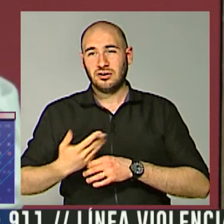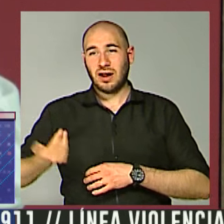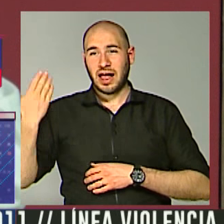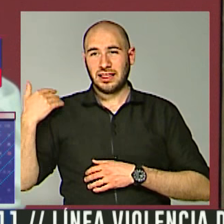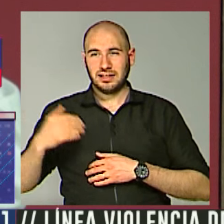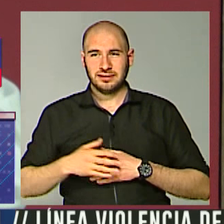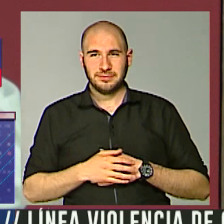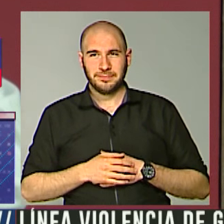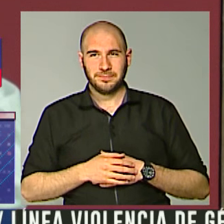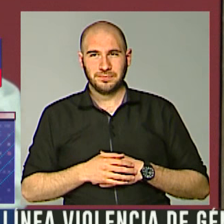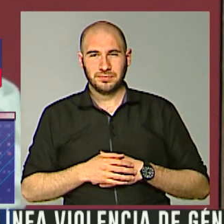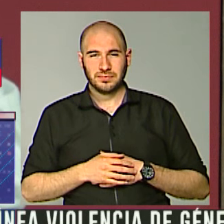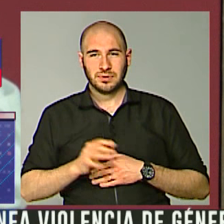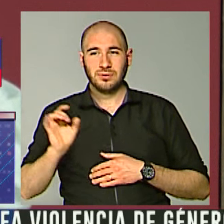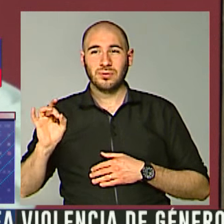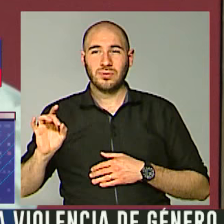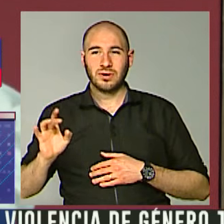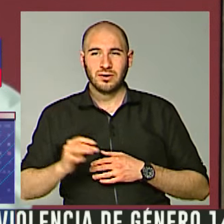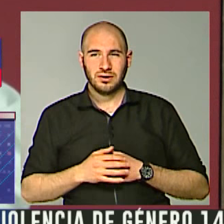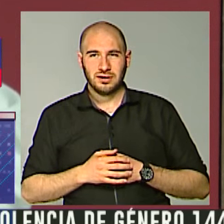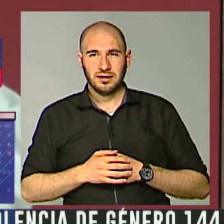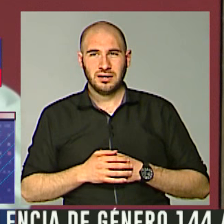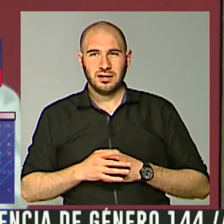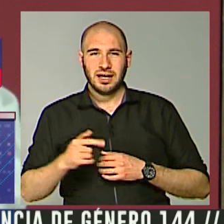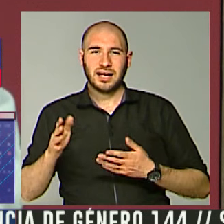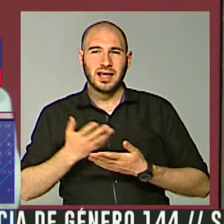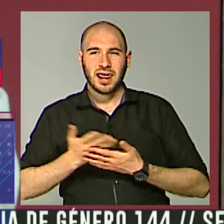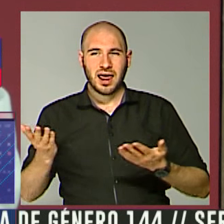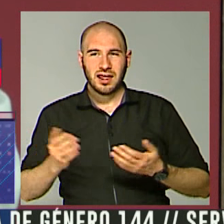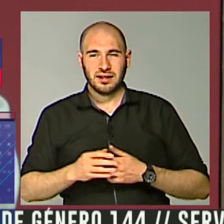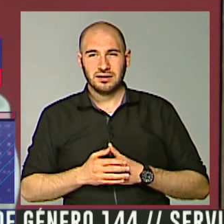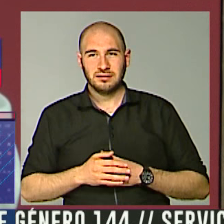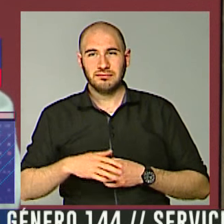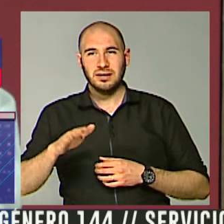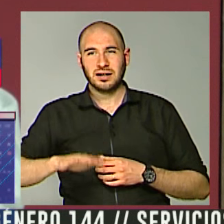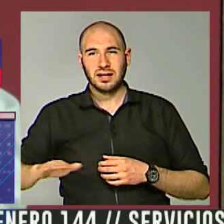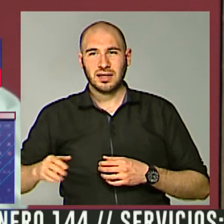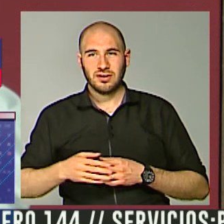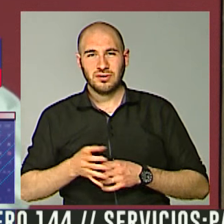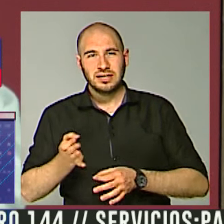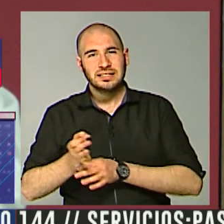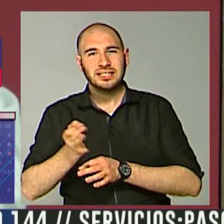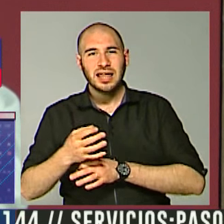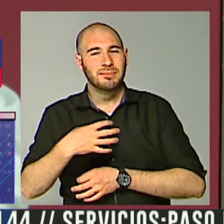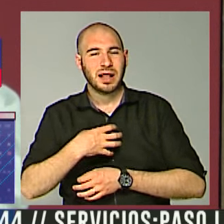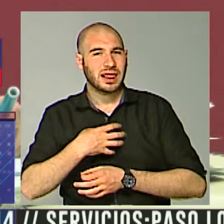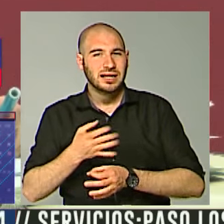antes solo se ocupaba en general de los chicos, de enseñar la